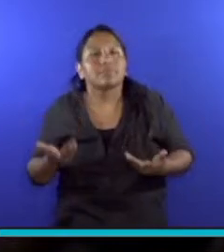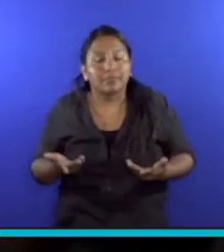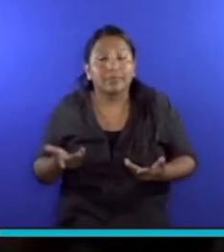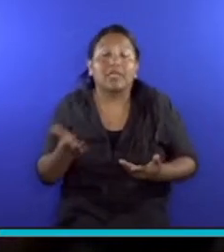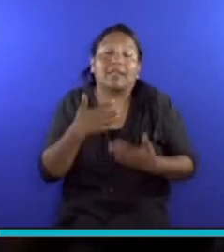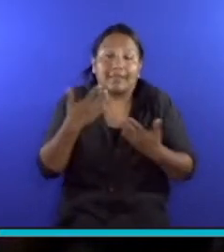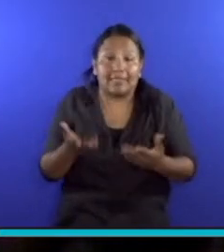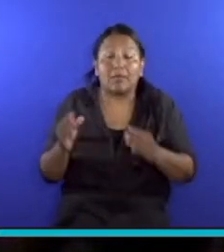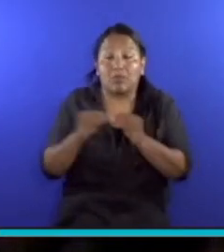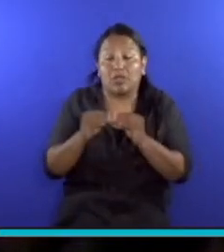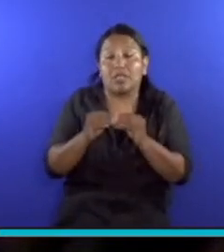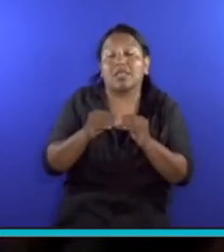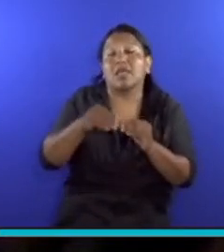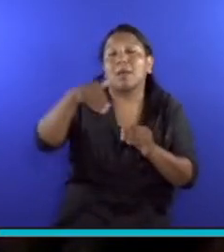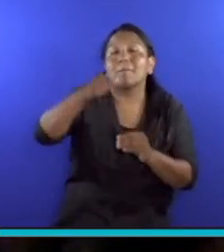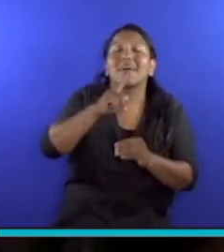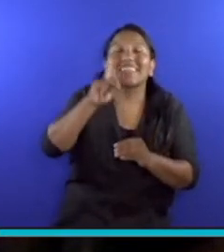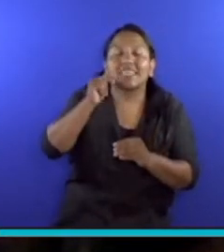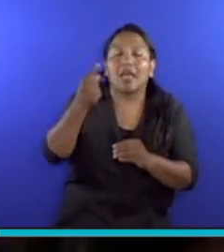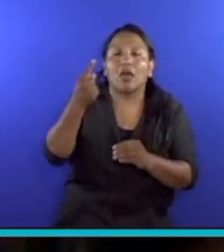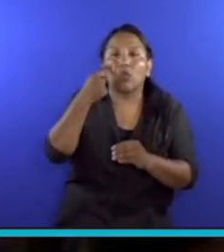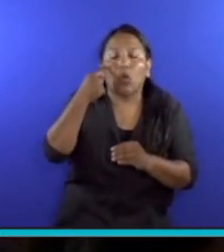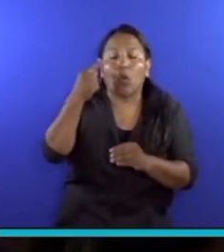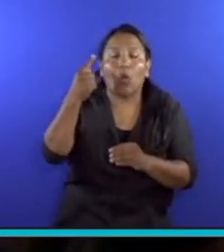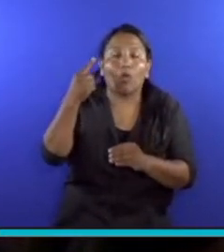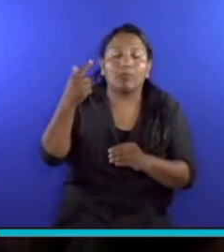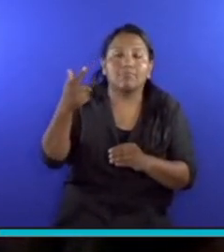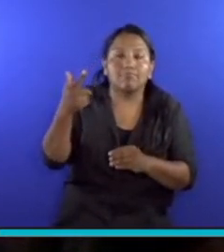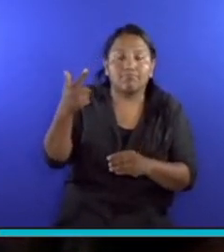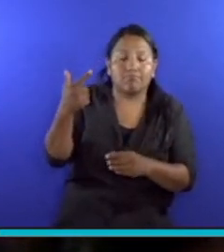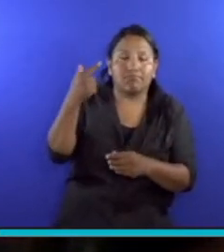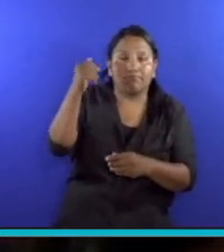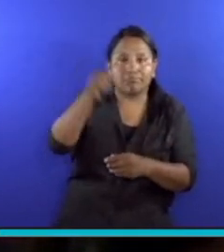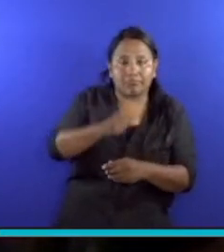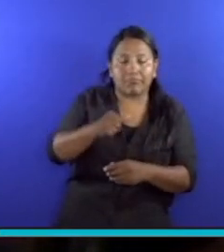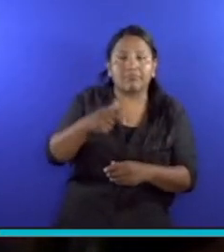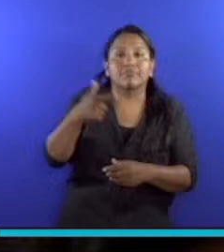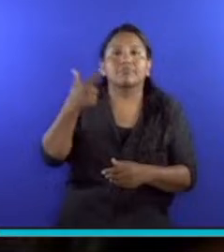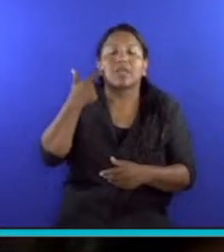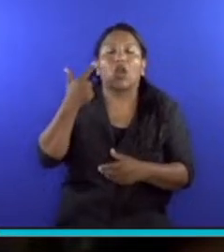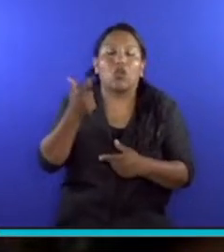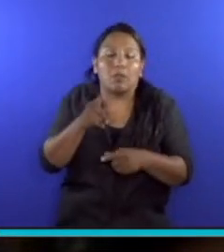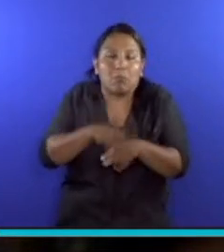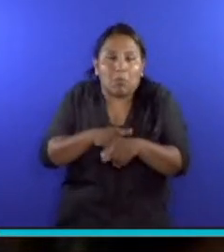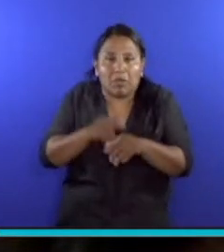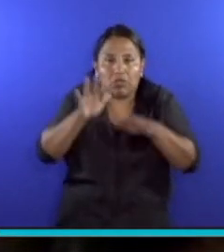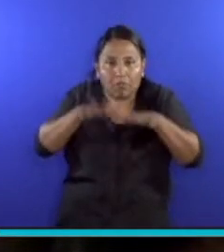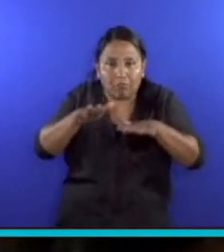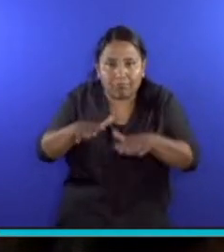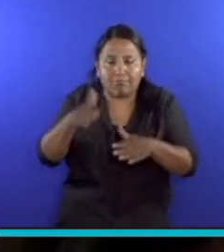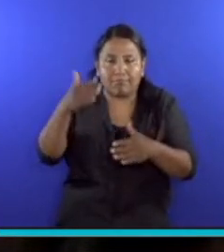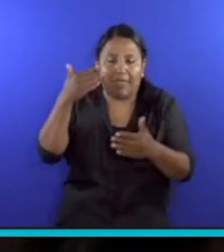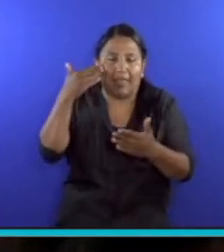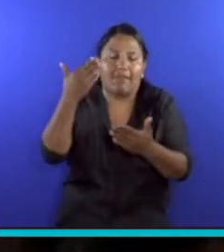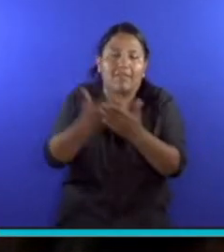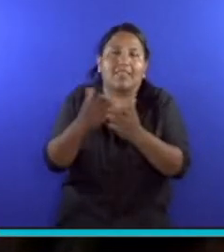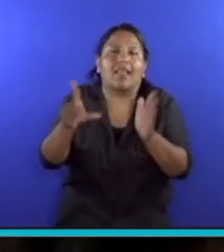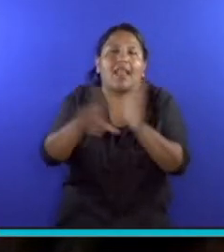Matías Aufieri perdió un ojo mientras nos manifestábamos frente a la ley Bases.